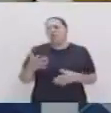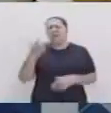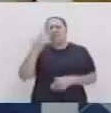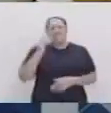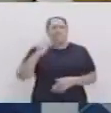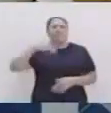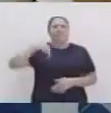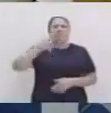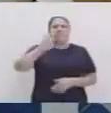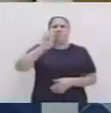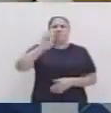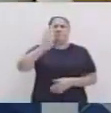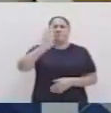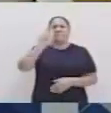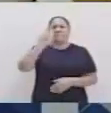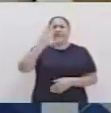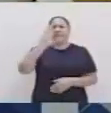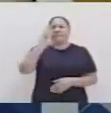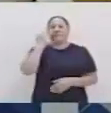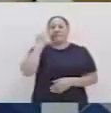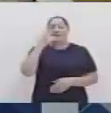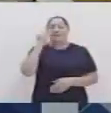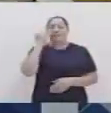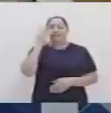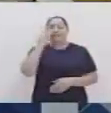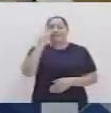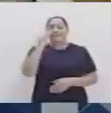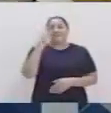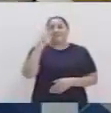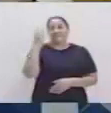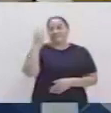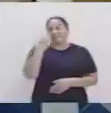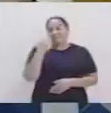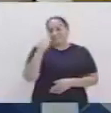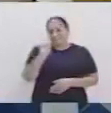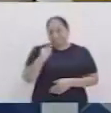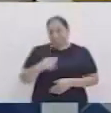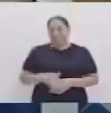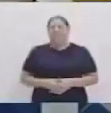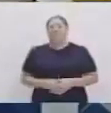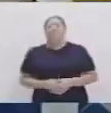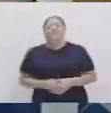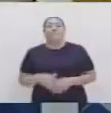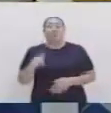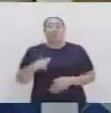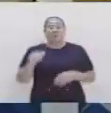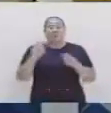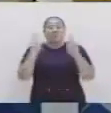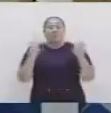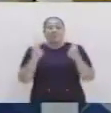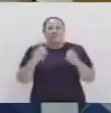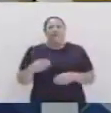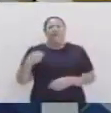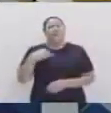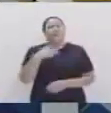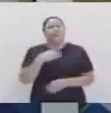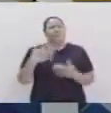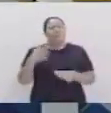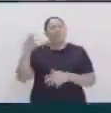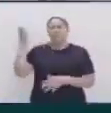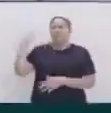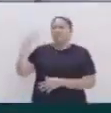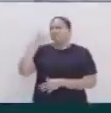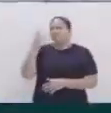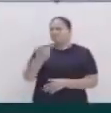probabilidades. Específicamente vamos a ver el tema de probabilidades de eventos independientes. Entonces, como habíamos visto,